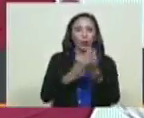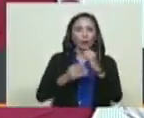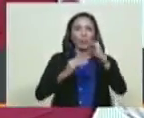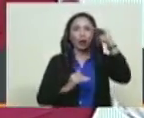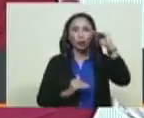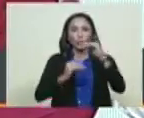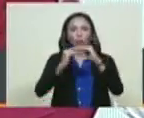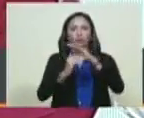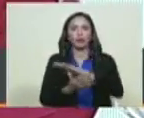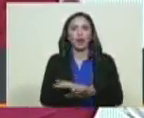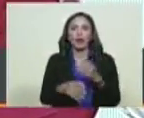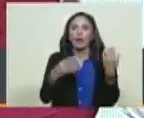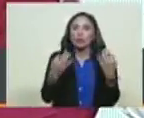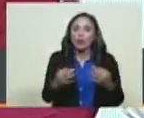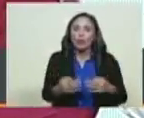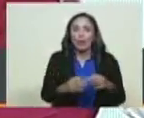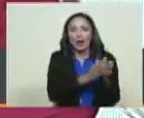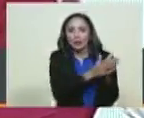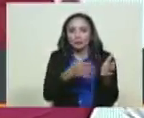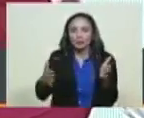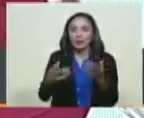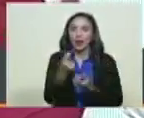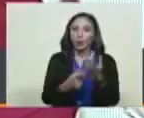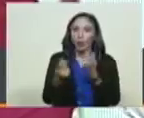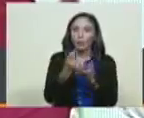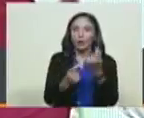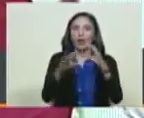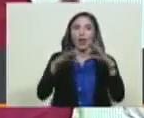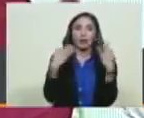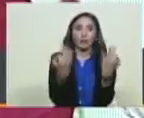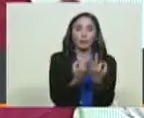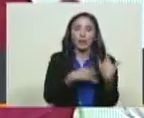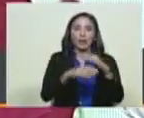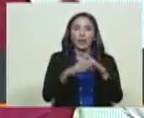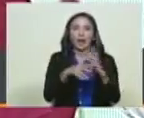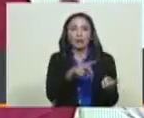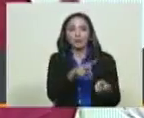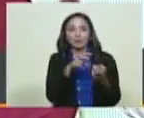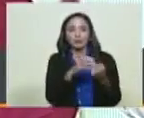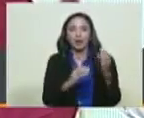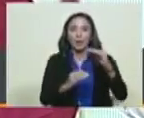para normalizar la vida económica de la familia venezolana